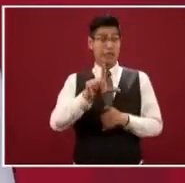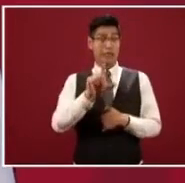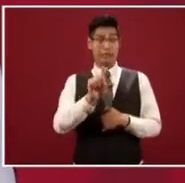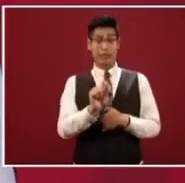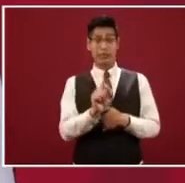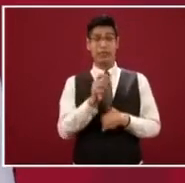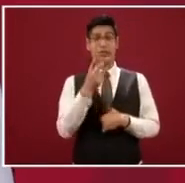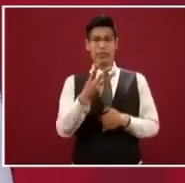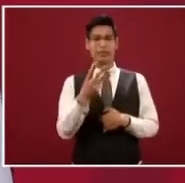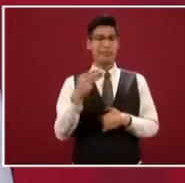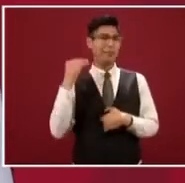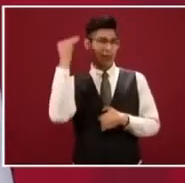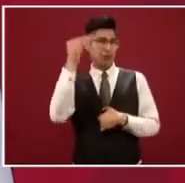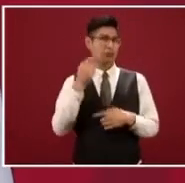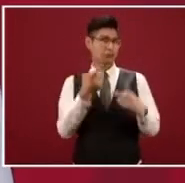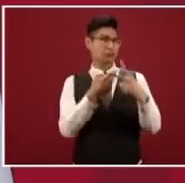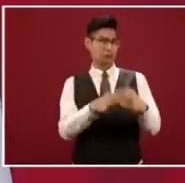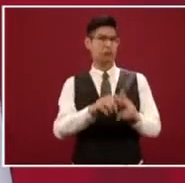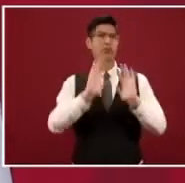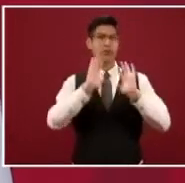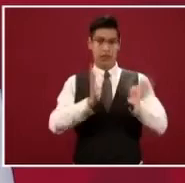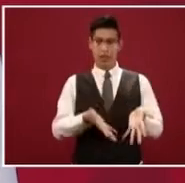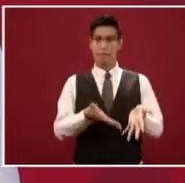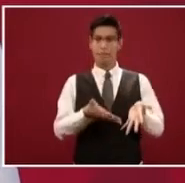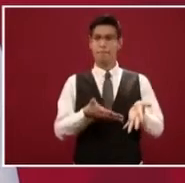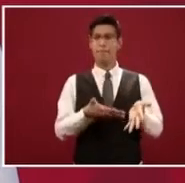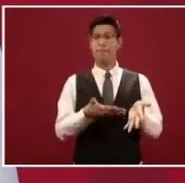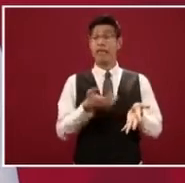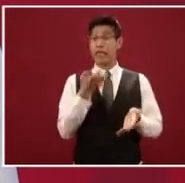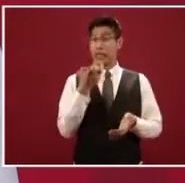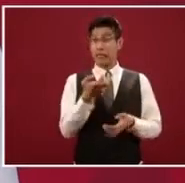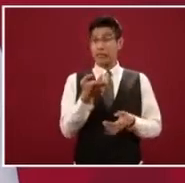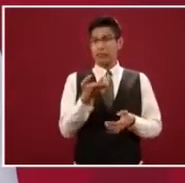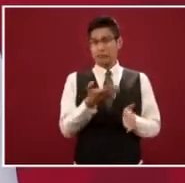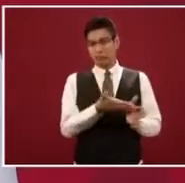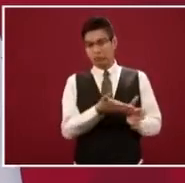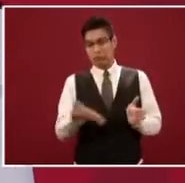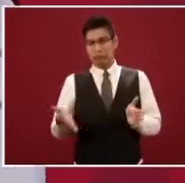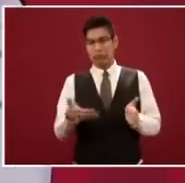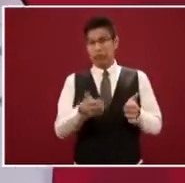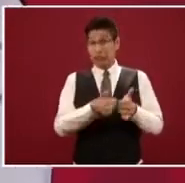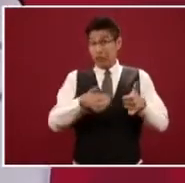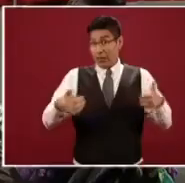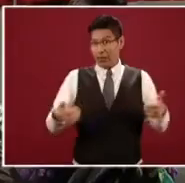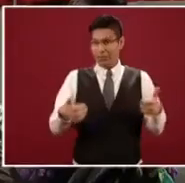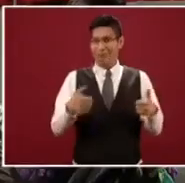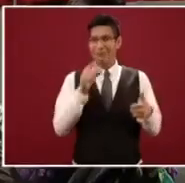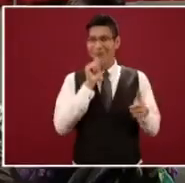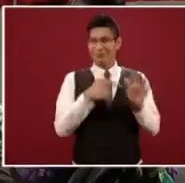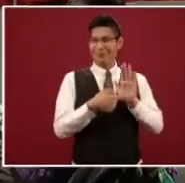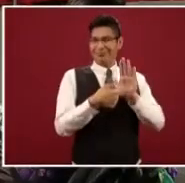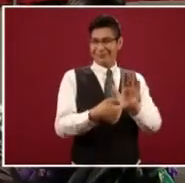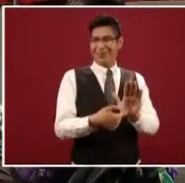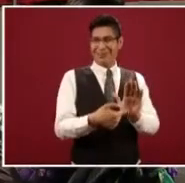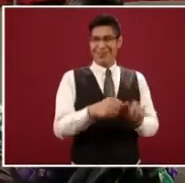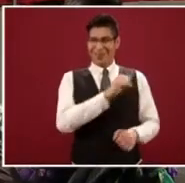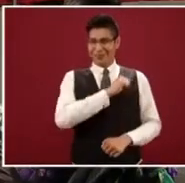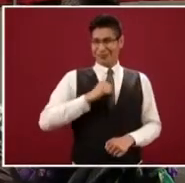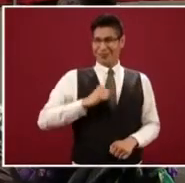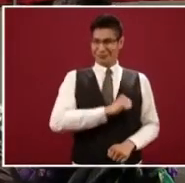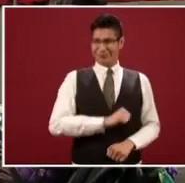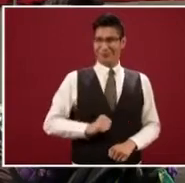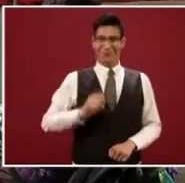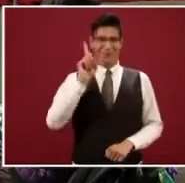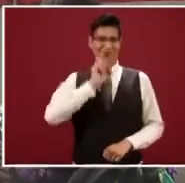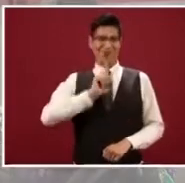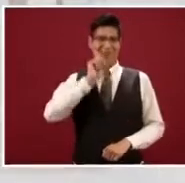Y junto con la Jornada Nacional de Sana Distancia se nos presentó a una nueva heroína. Nuestra nueva